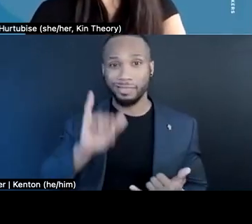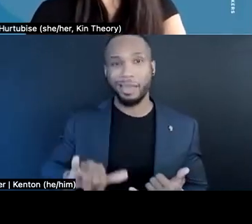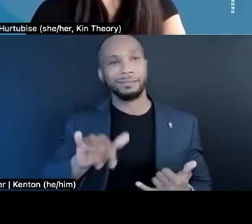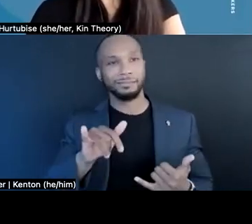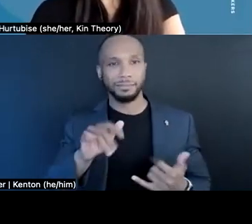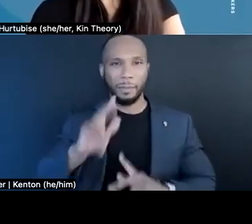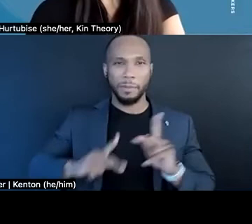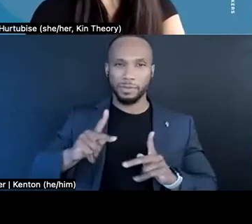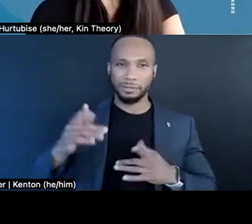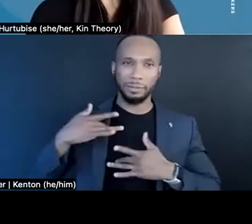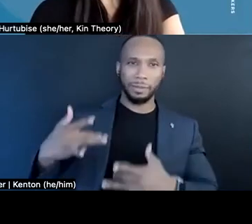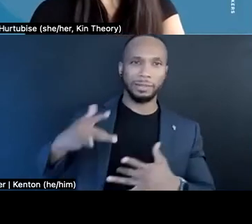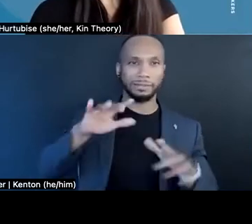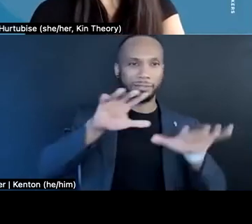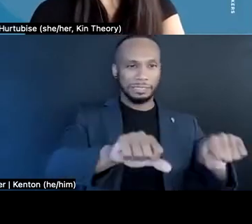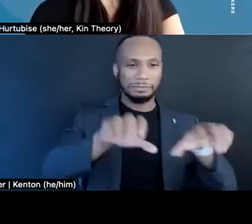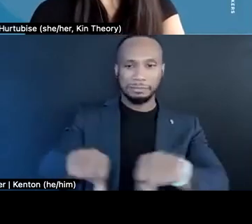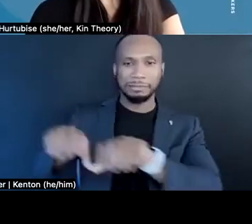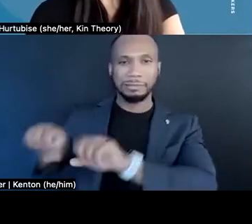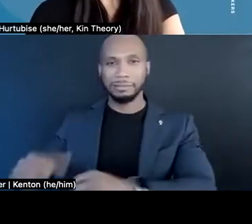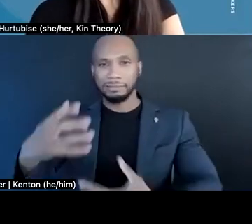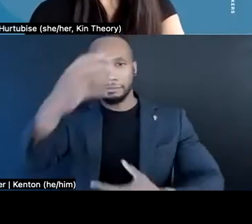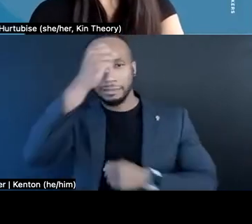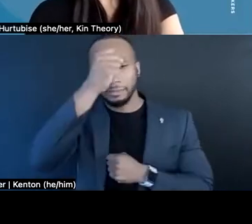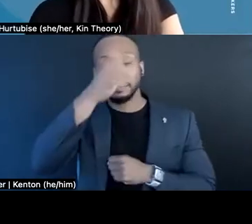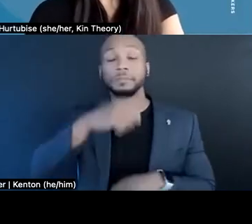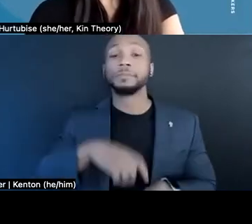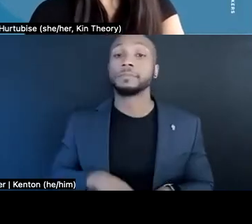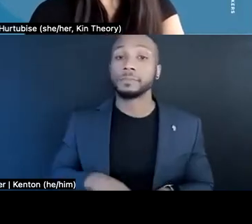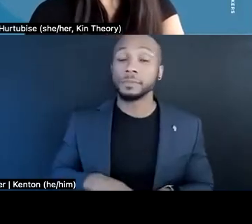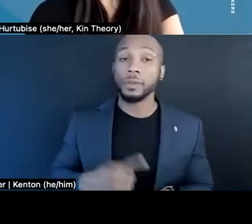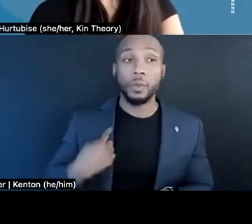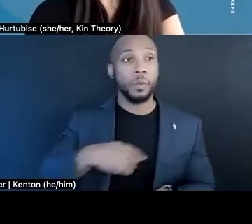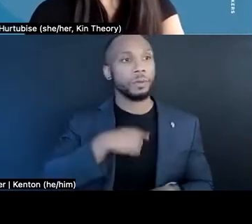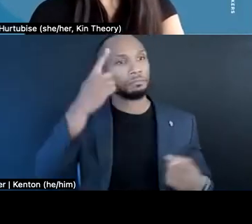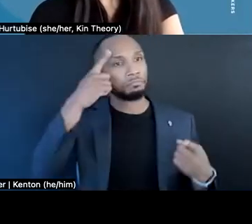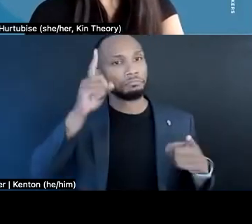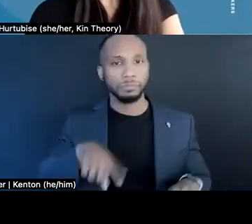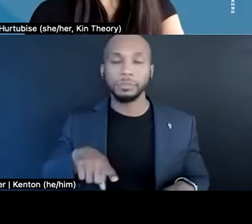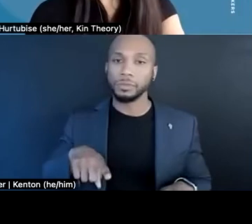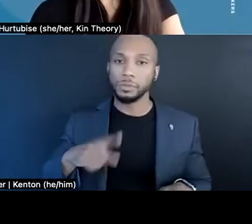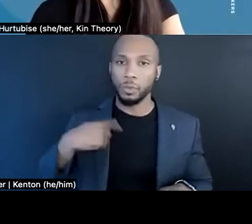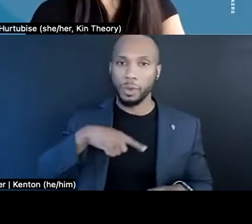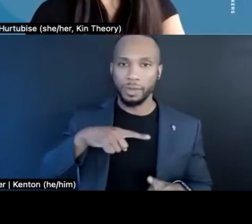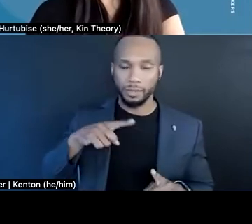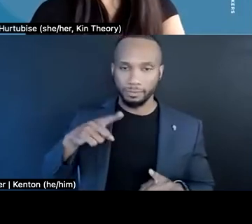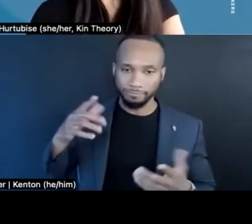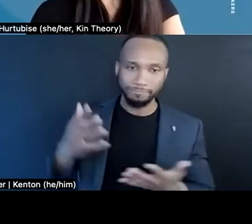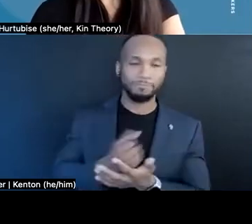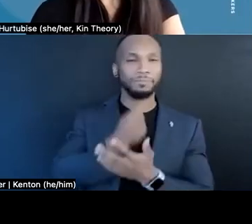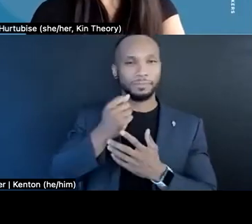colonizadoras. Entonces, cuando creo que coincidimos en que tomamos la cámara por esta